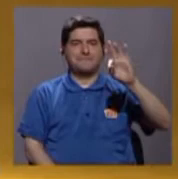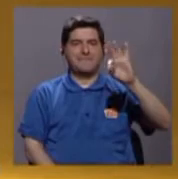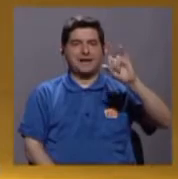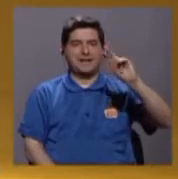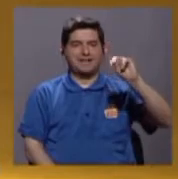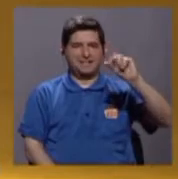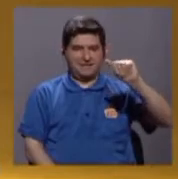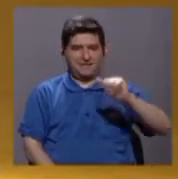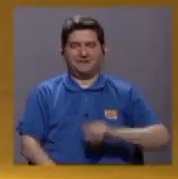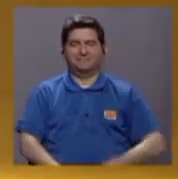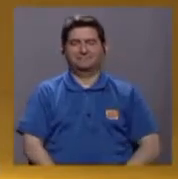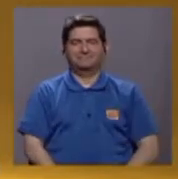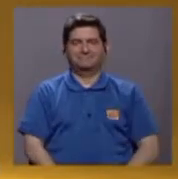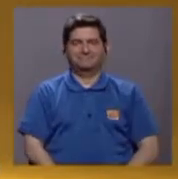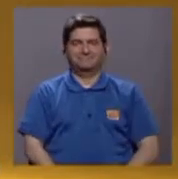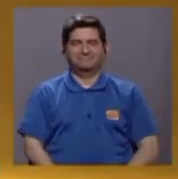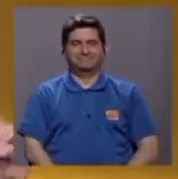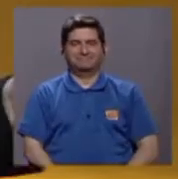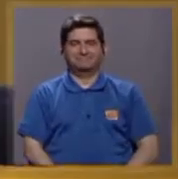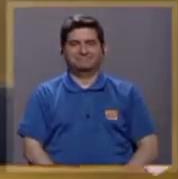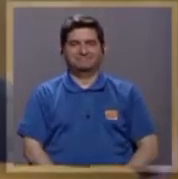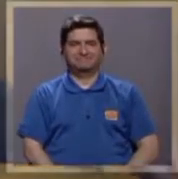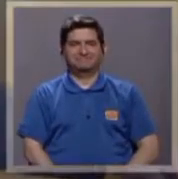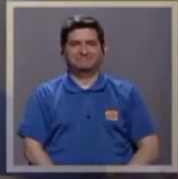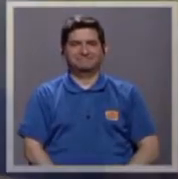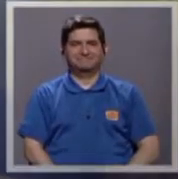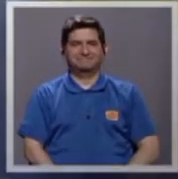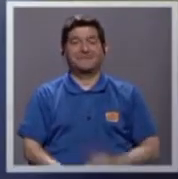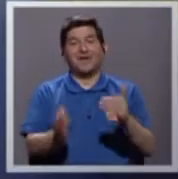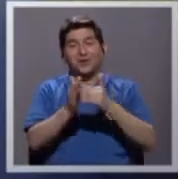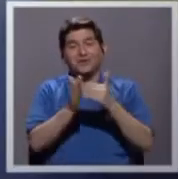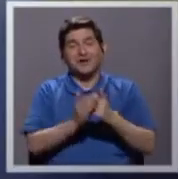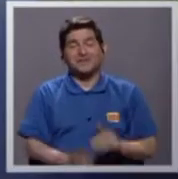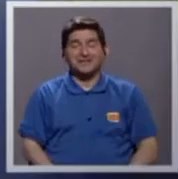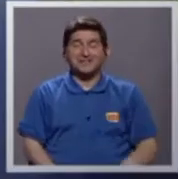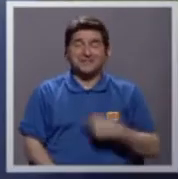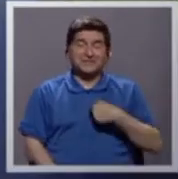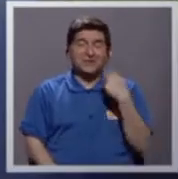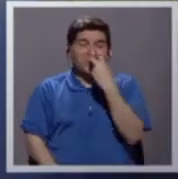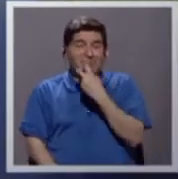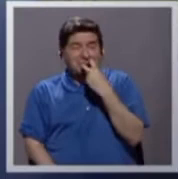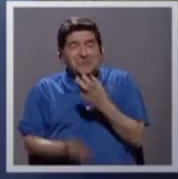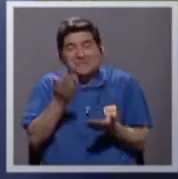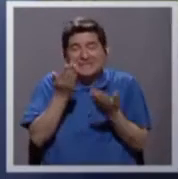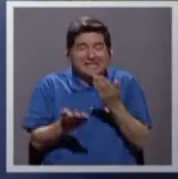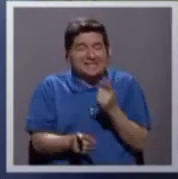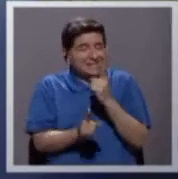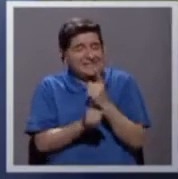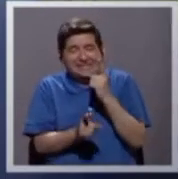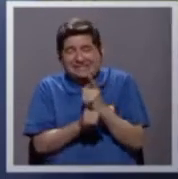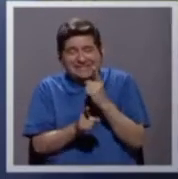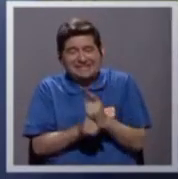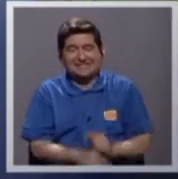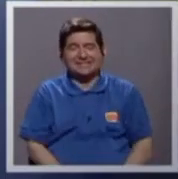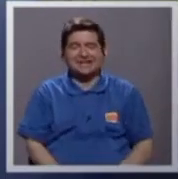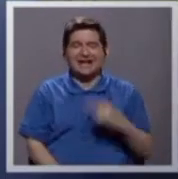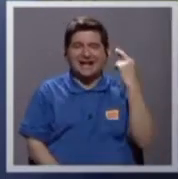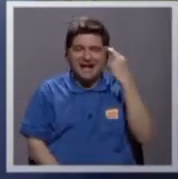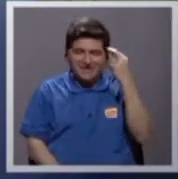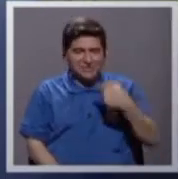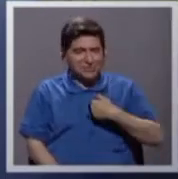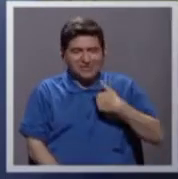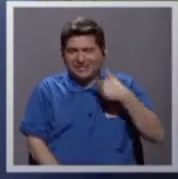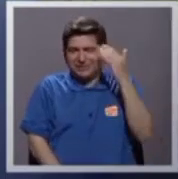Nibelink Riesnik, otra vez pronunciado mal por mi deficiente